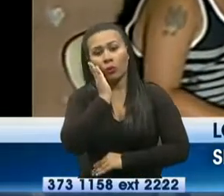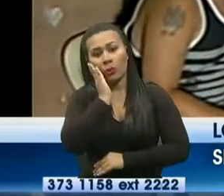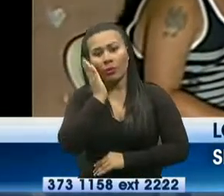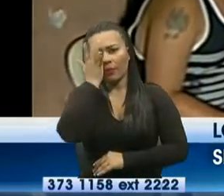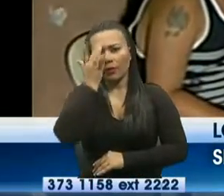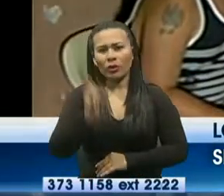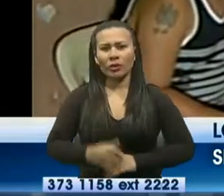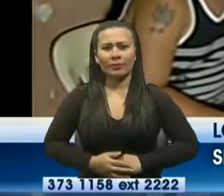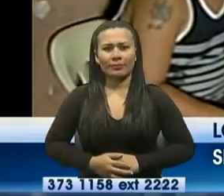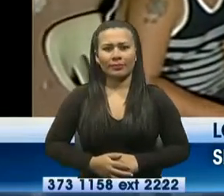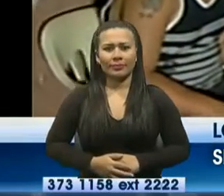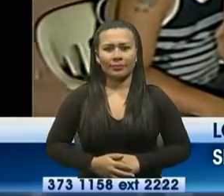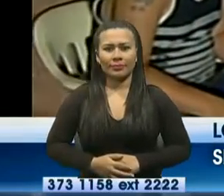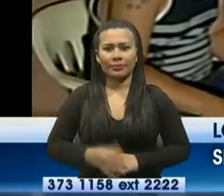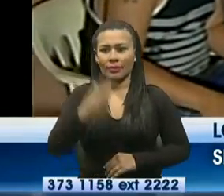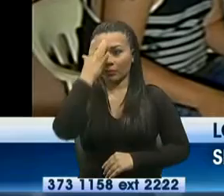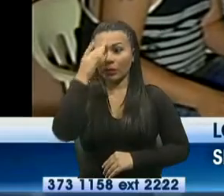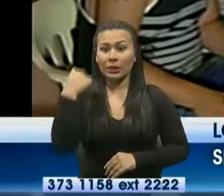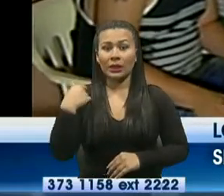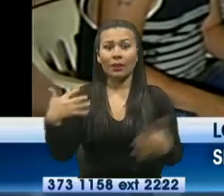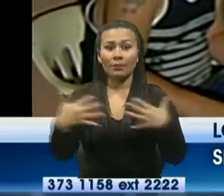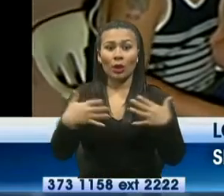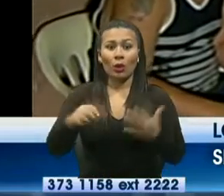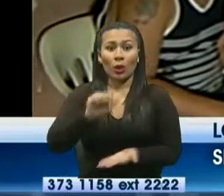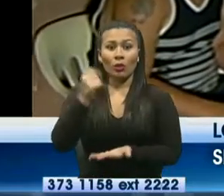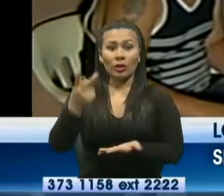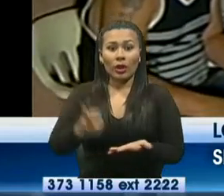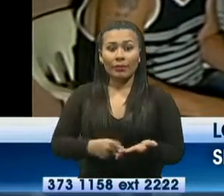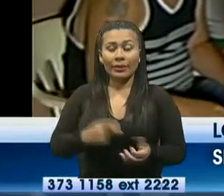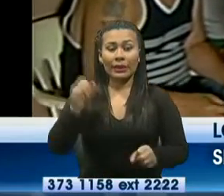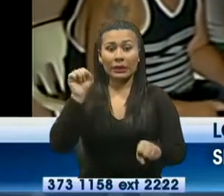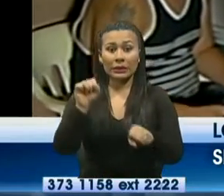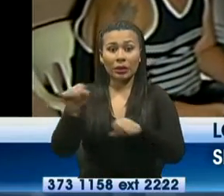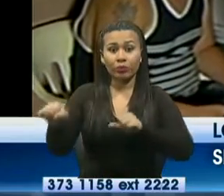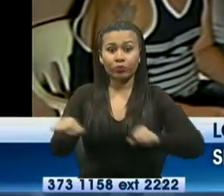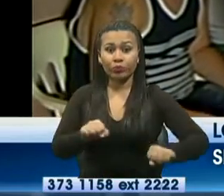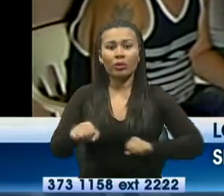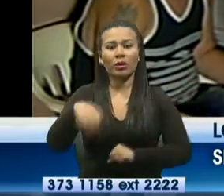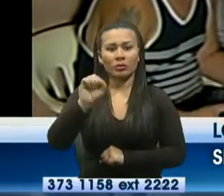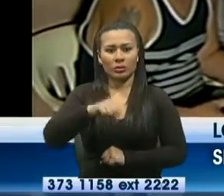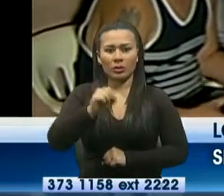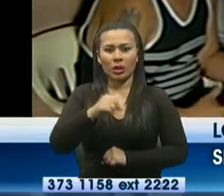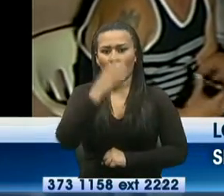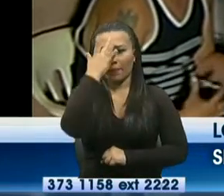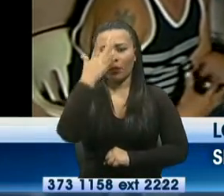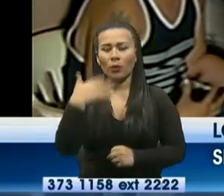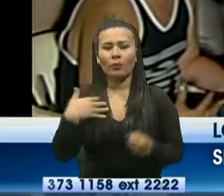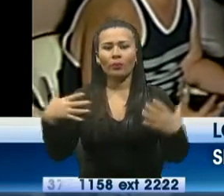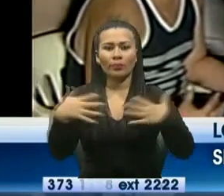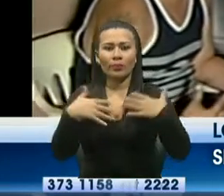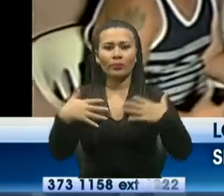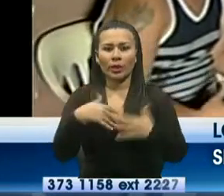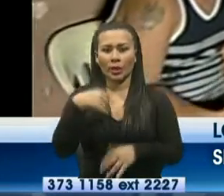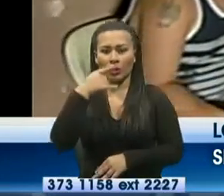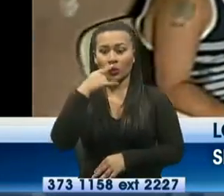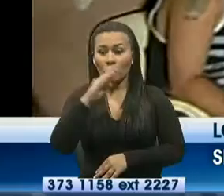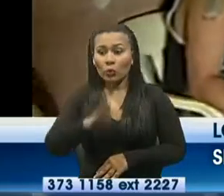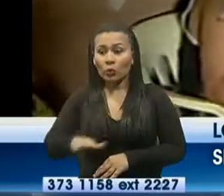pronto, nerviosismo, temor de que se genere una nueva réplica? Por temor a los niños y a nosotros mismos,